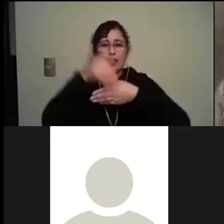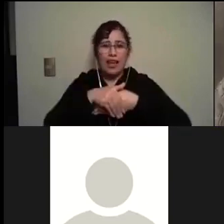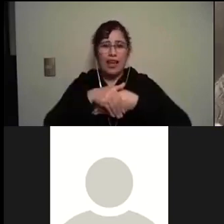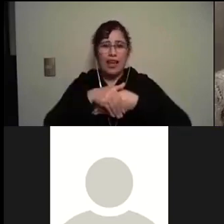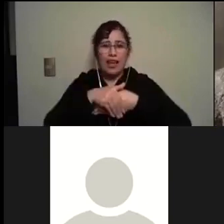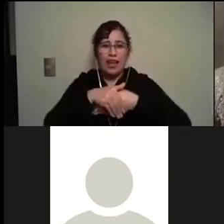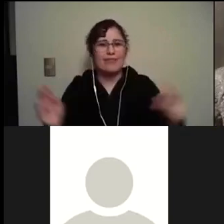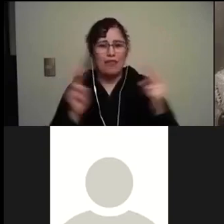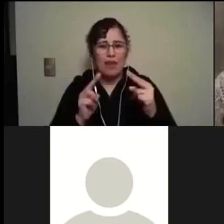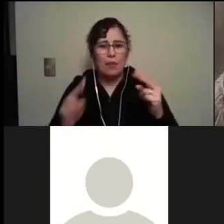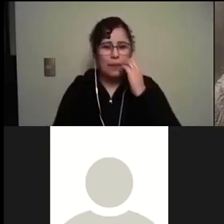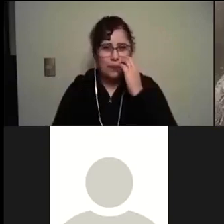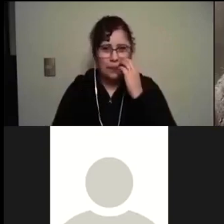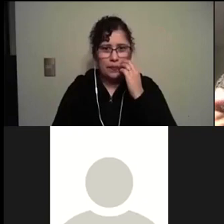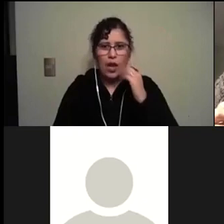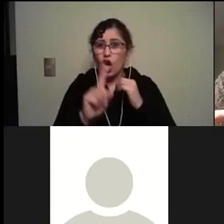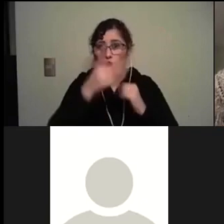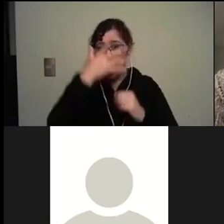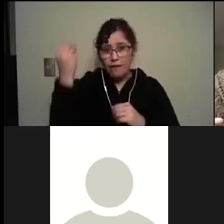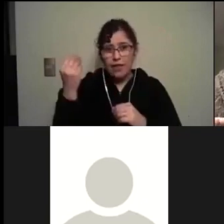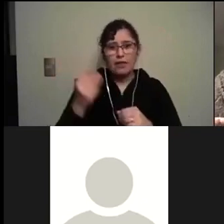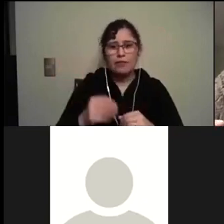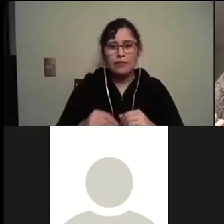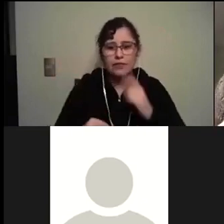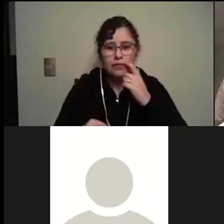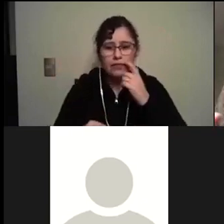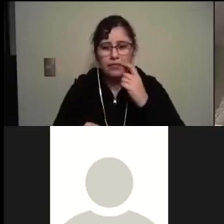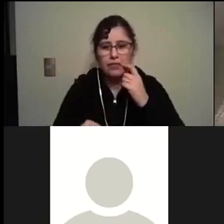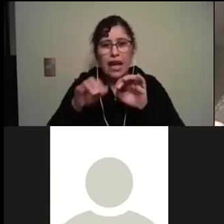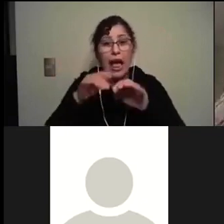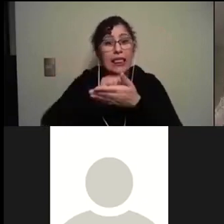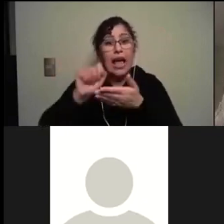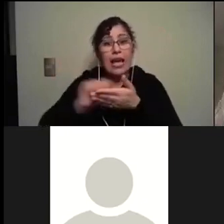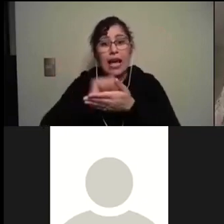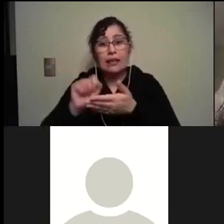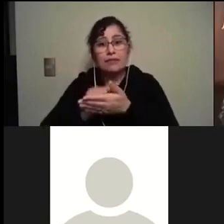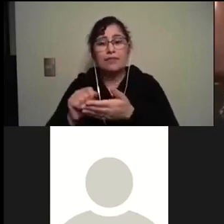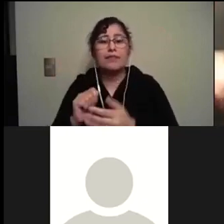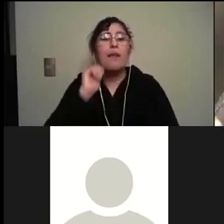bien. No se olviden de la tarea enfermedad de Pick, síndrome de Korsakoff, ¿ya? Y nos vemos